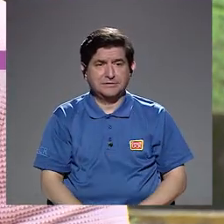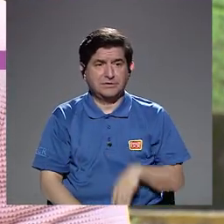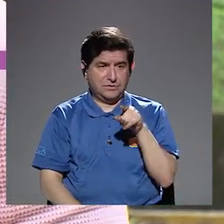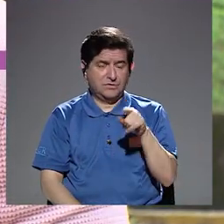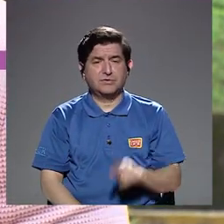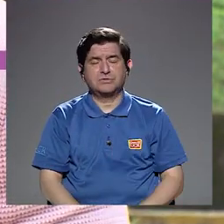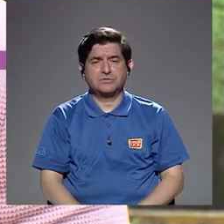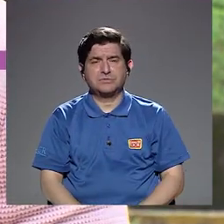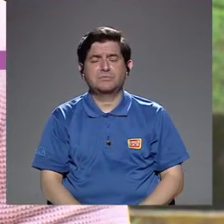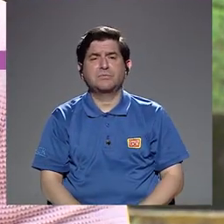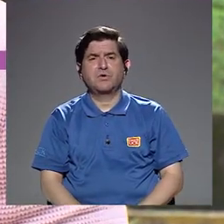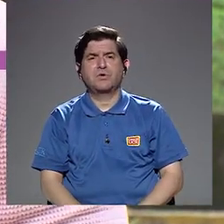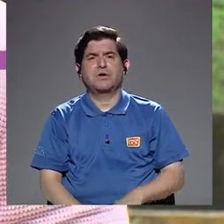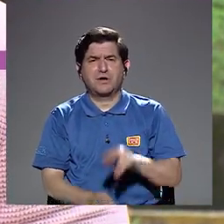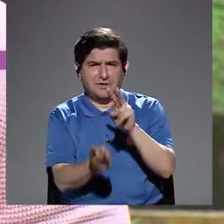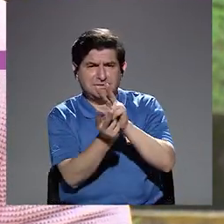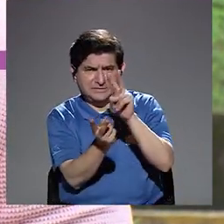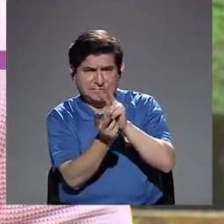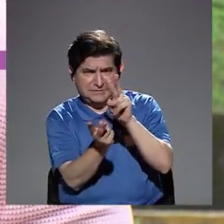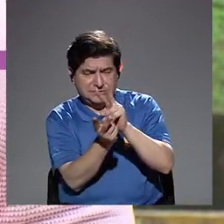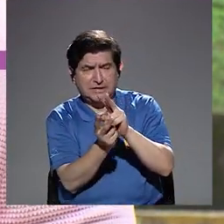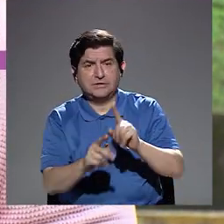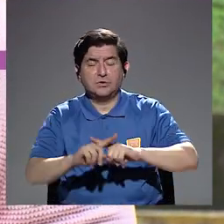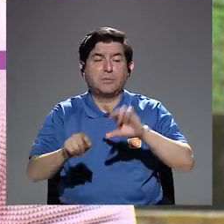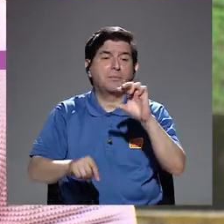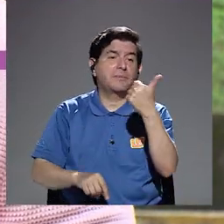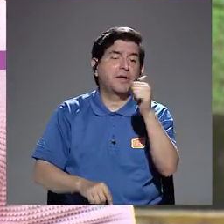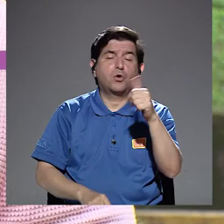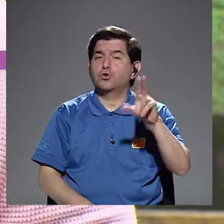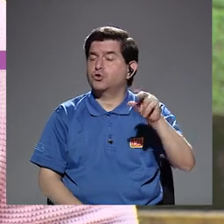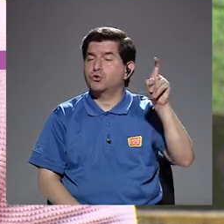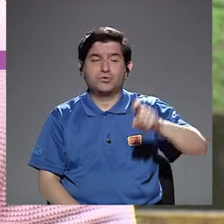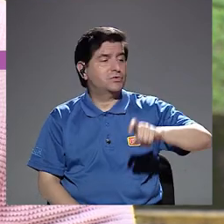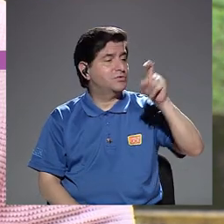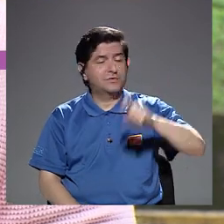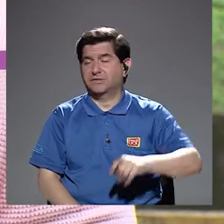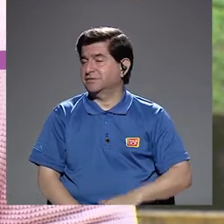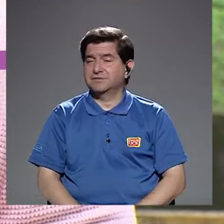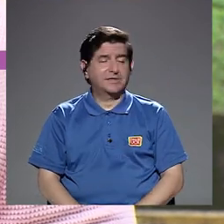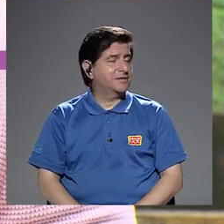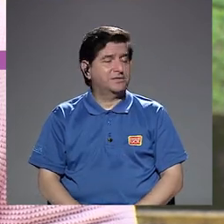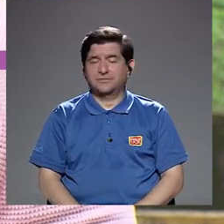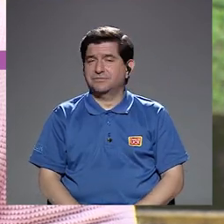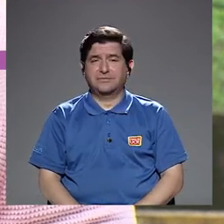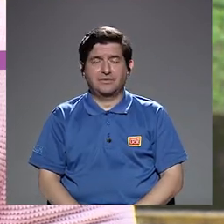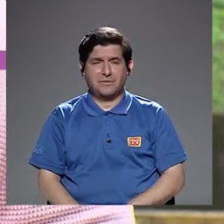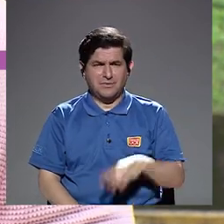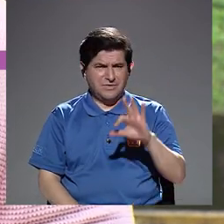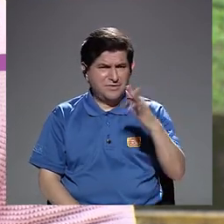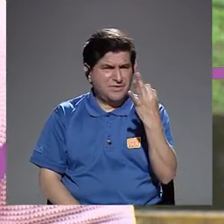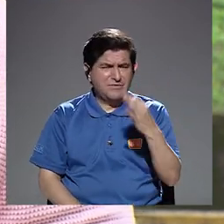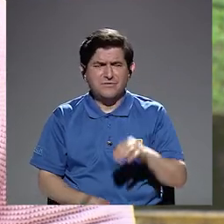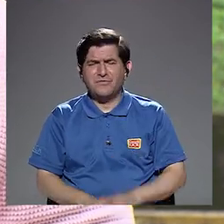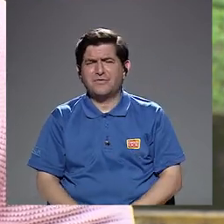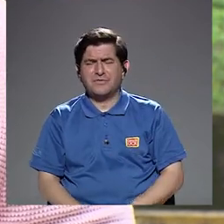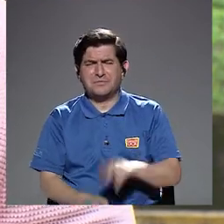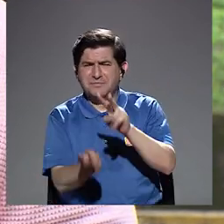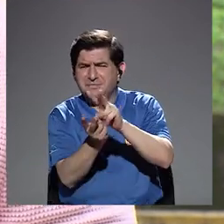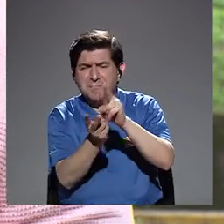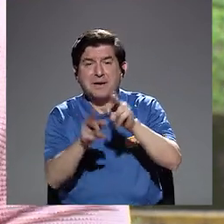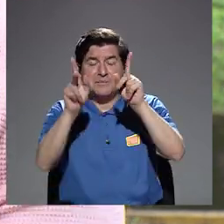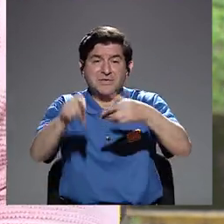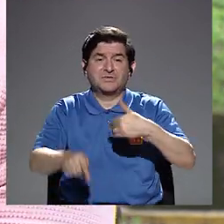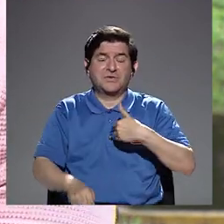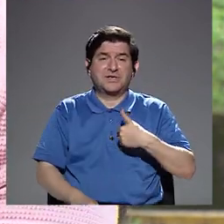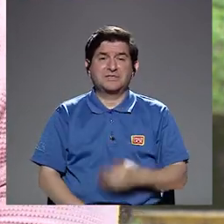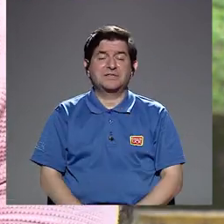una vía sexual el contagio como tal, pero hay otros que no necesariamente se transmiten a nivel sexual. Por ejemplo, hay gente que tiene